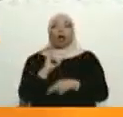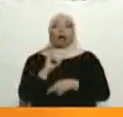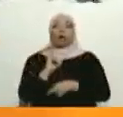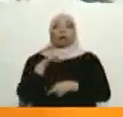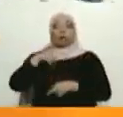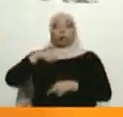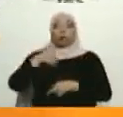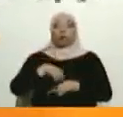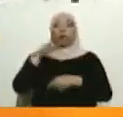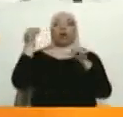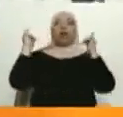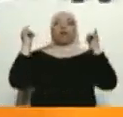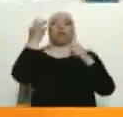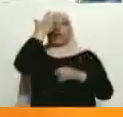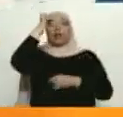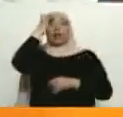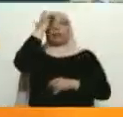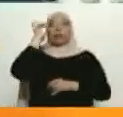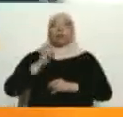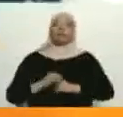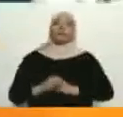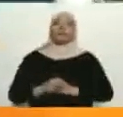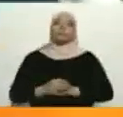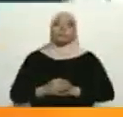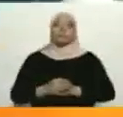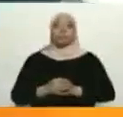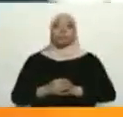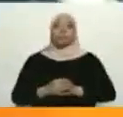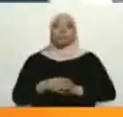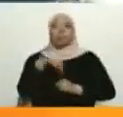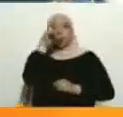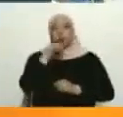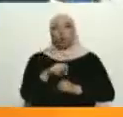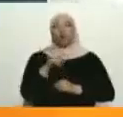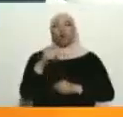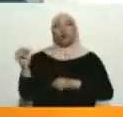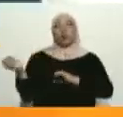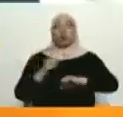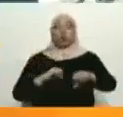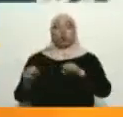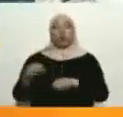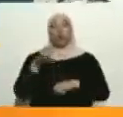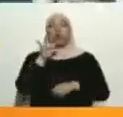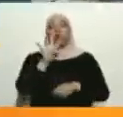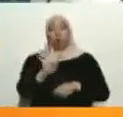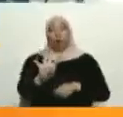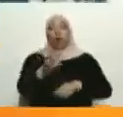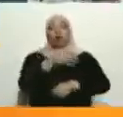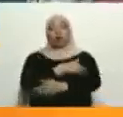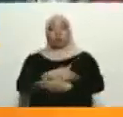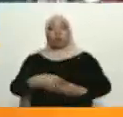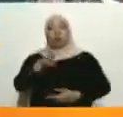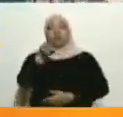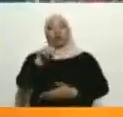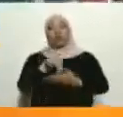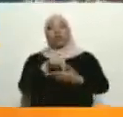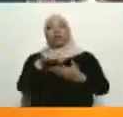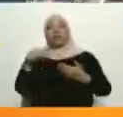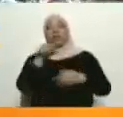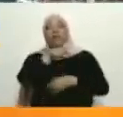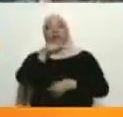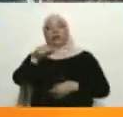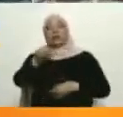esta ferias de carnaval este año fueron se movilizaron cuatro millones doscientas mil ciento